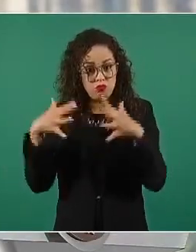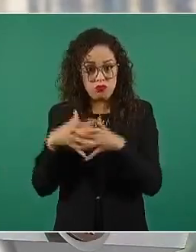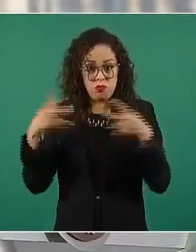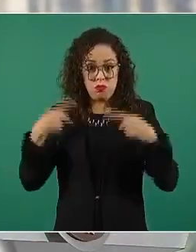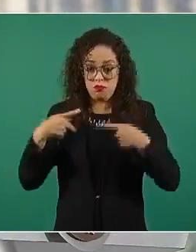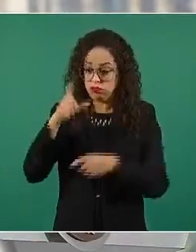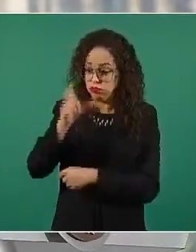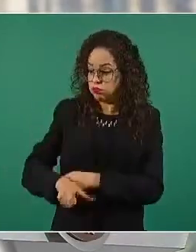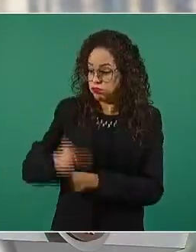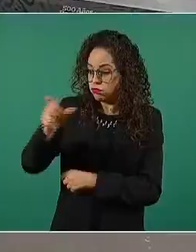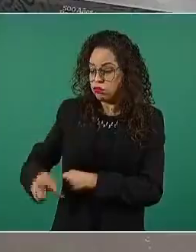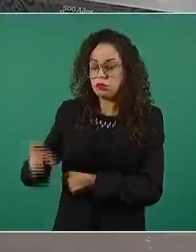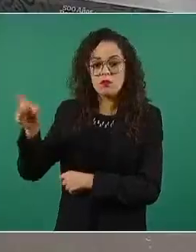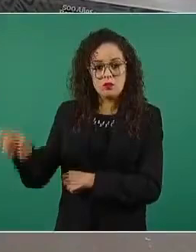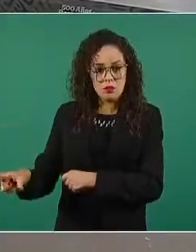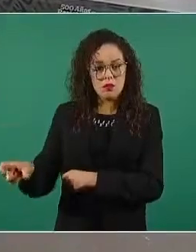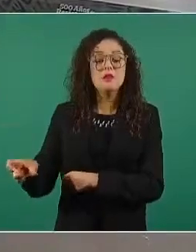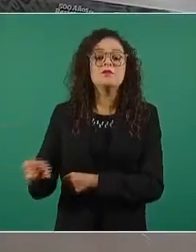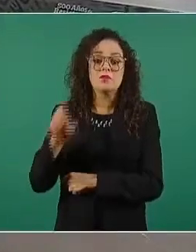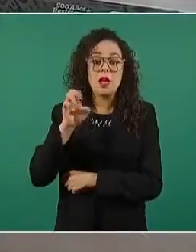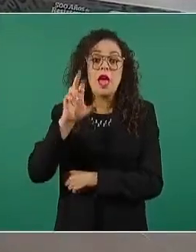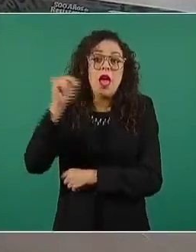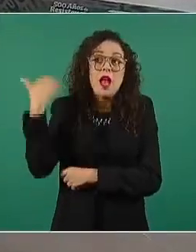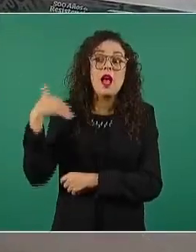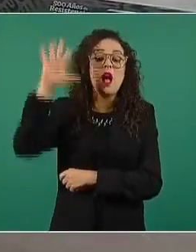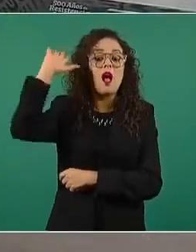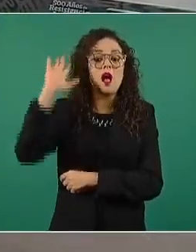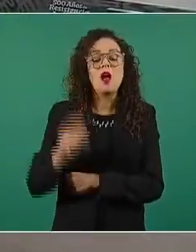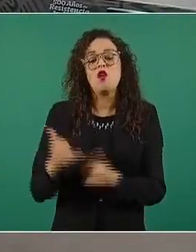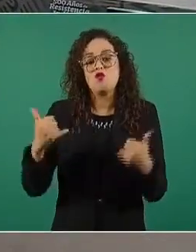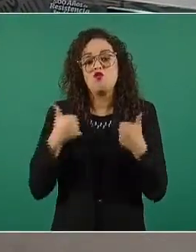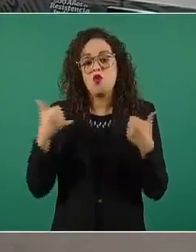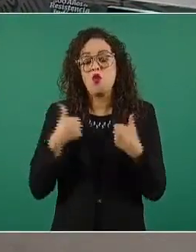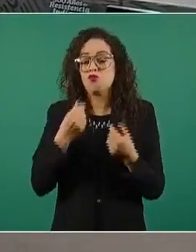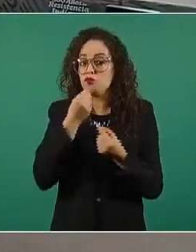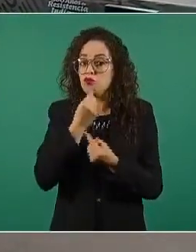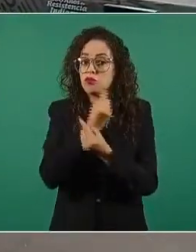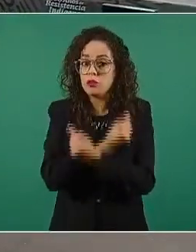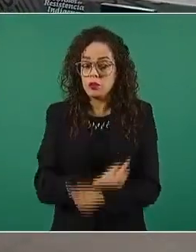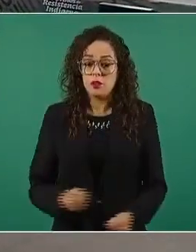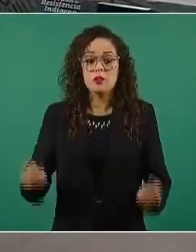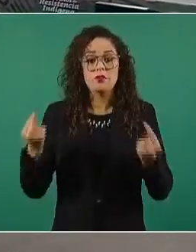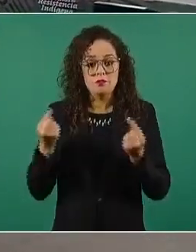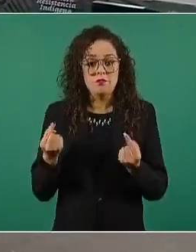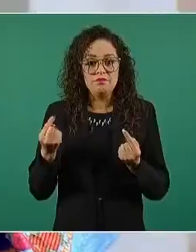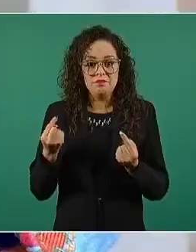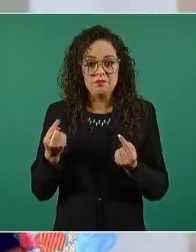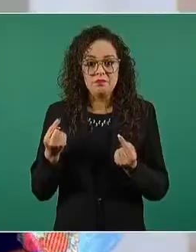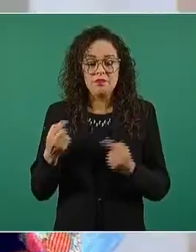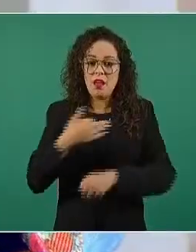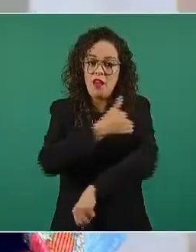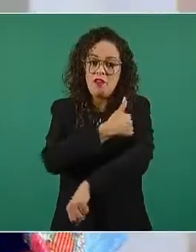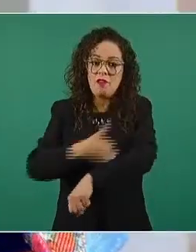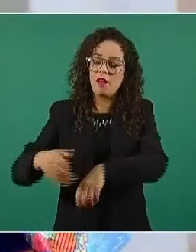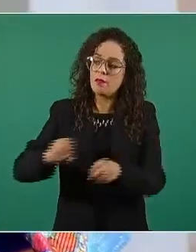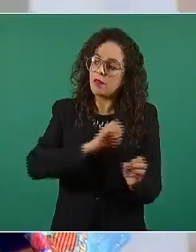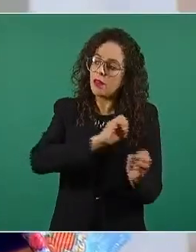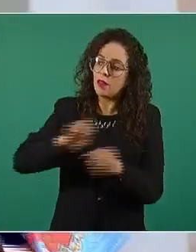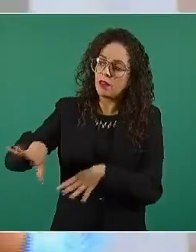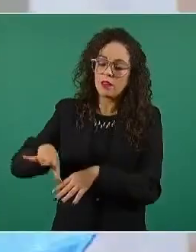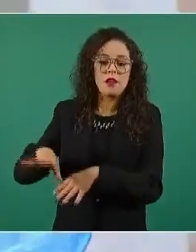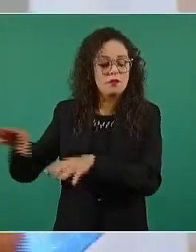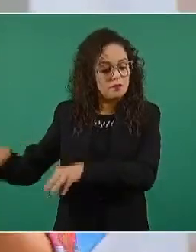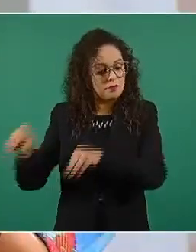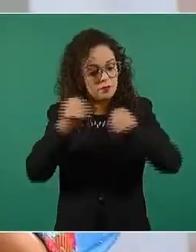eran niños jóvenes que habían sido arrebatados de sus familias para aprender inglés,